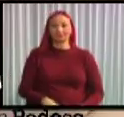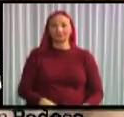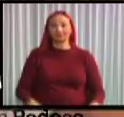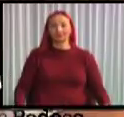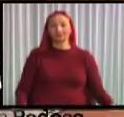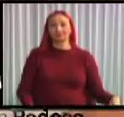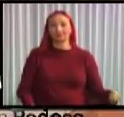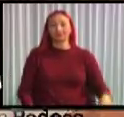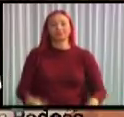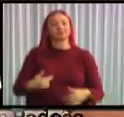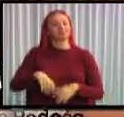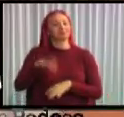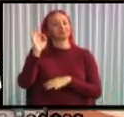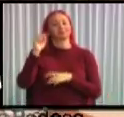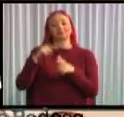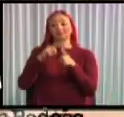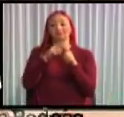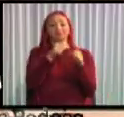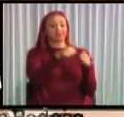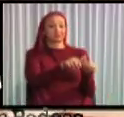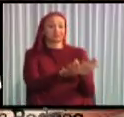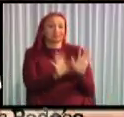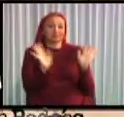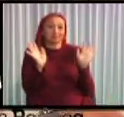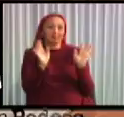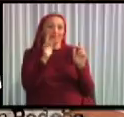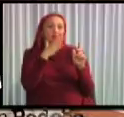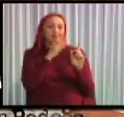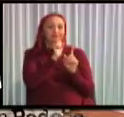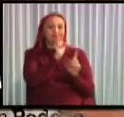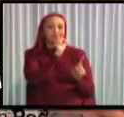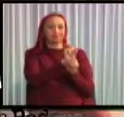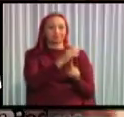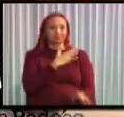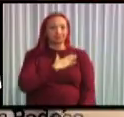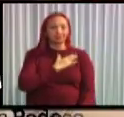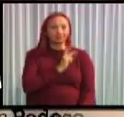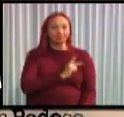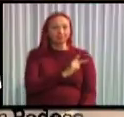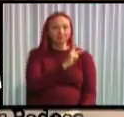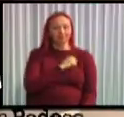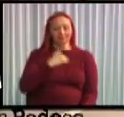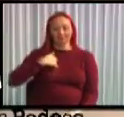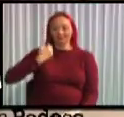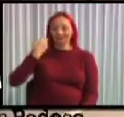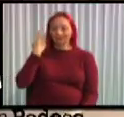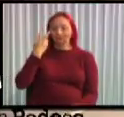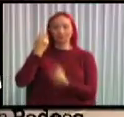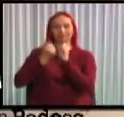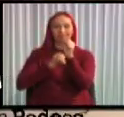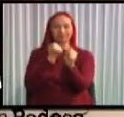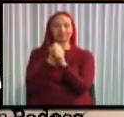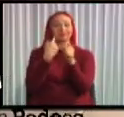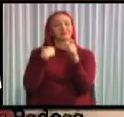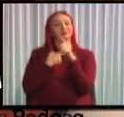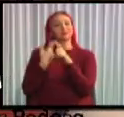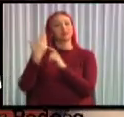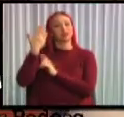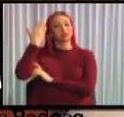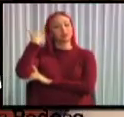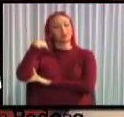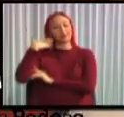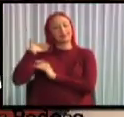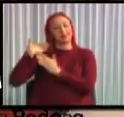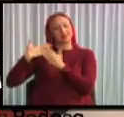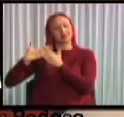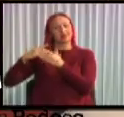Ya escoge y recuerdo que en mi caso, ya tenía 12 años y entonces Rubén Jiménez, que vivía muy cerca